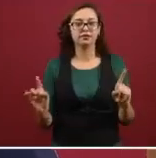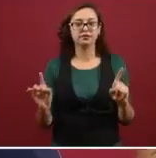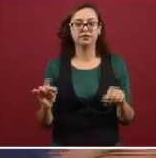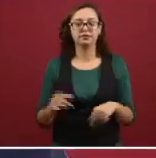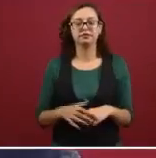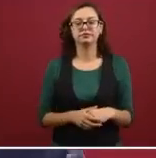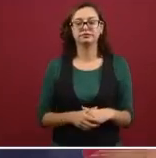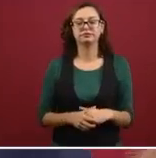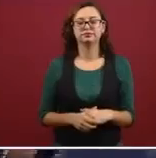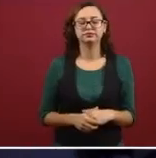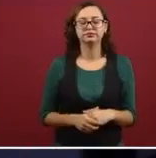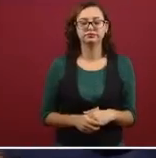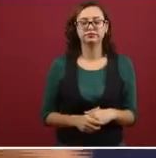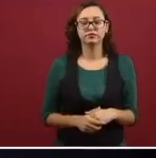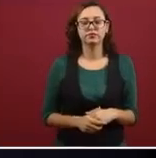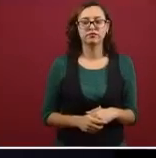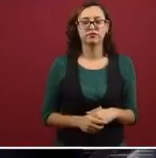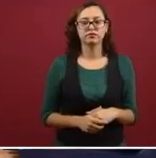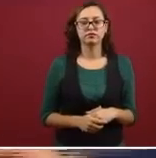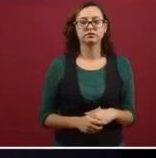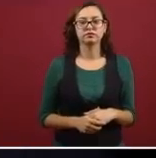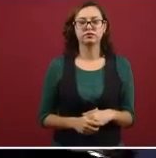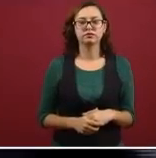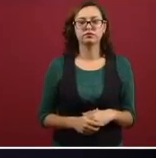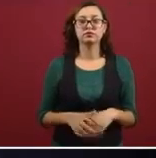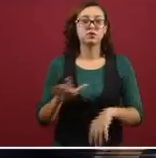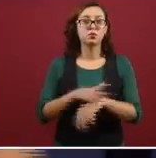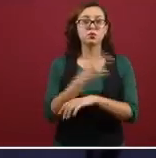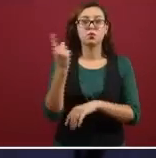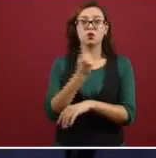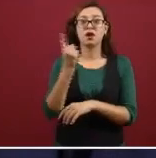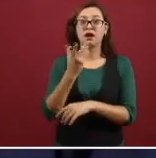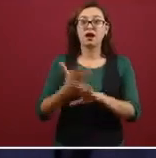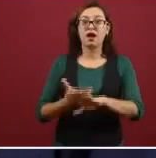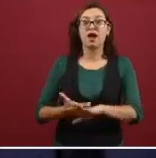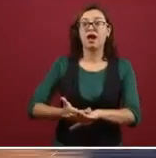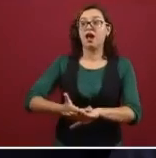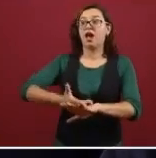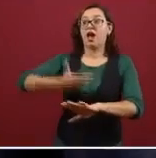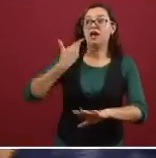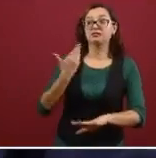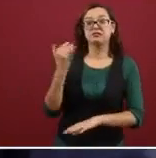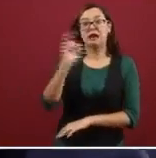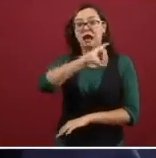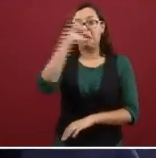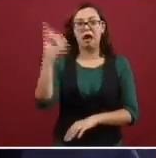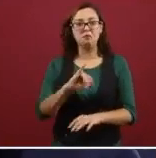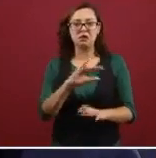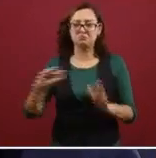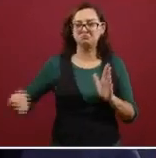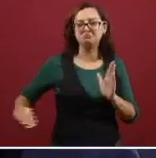la corrupción no se tomaba en consideración en nada,